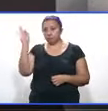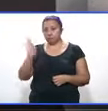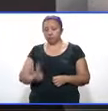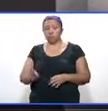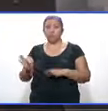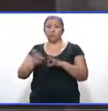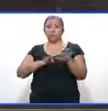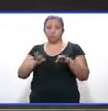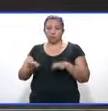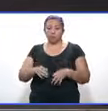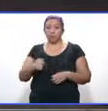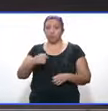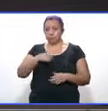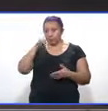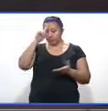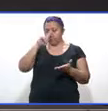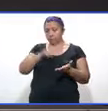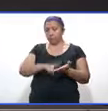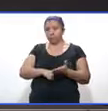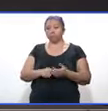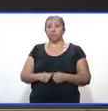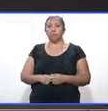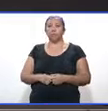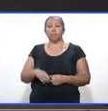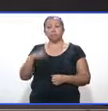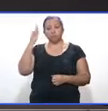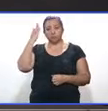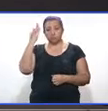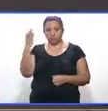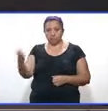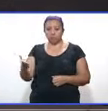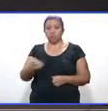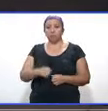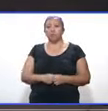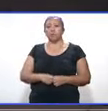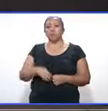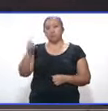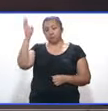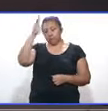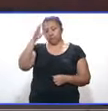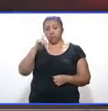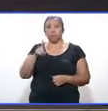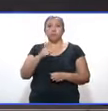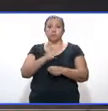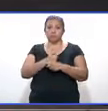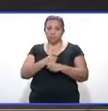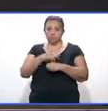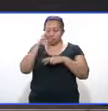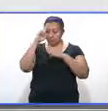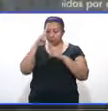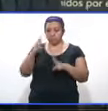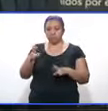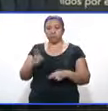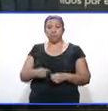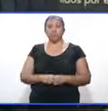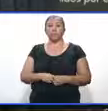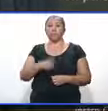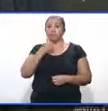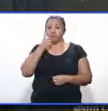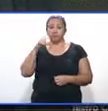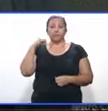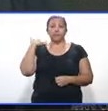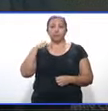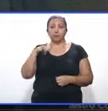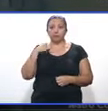al trabajo. Entonces, yo creo que ya los tiempos y la conciencia social es primero respetar eso. Afirma que